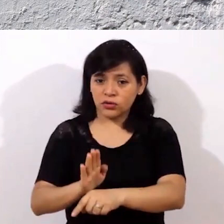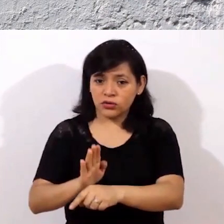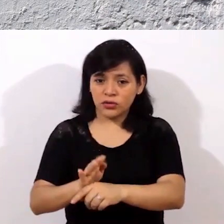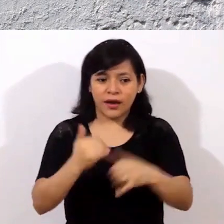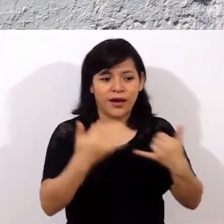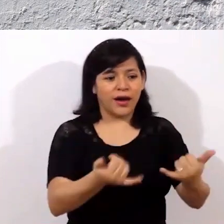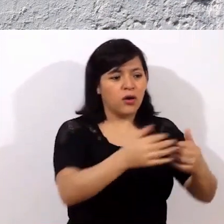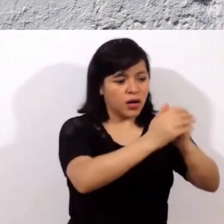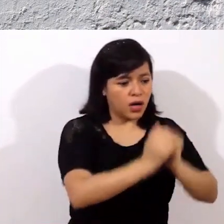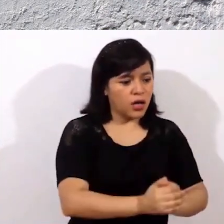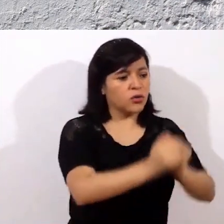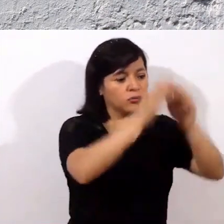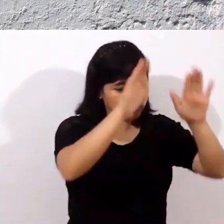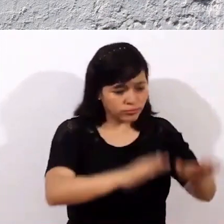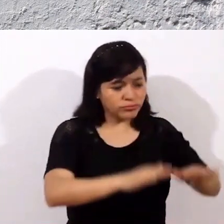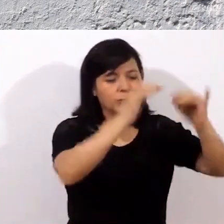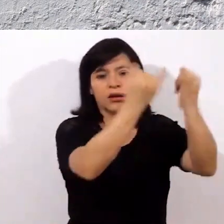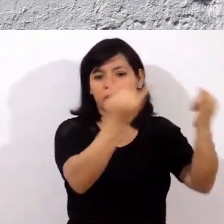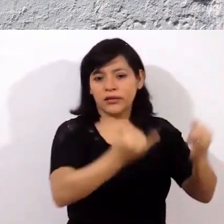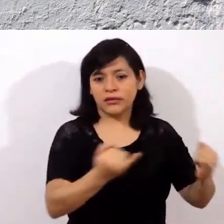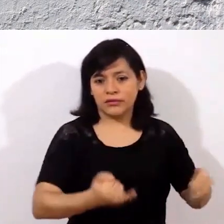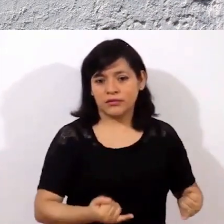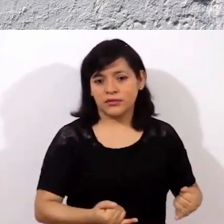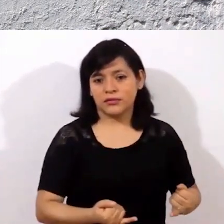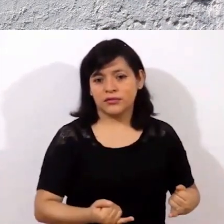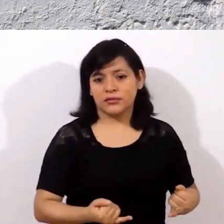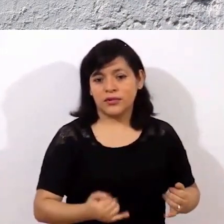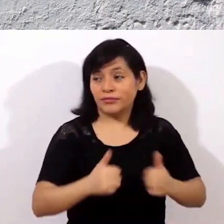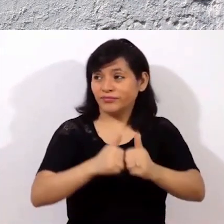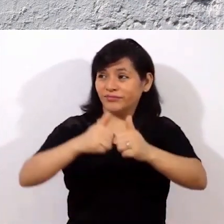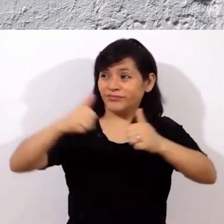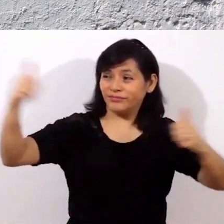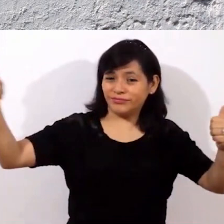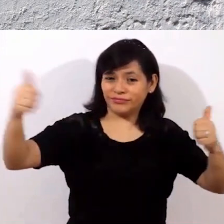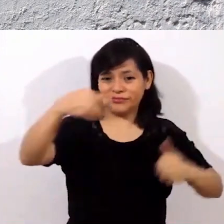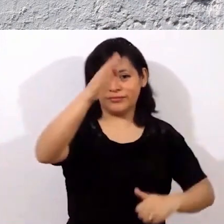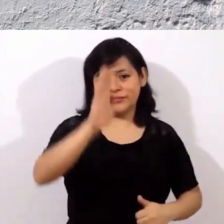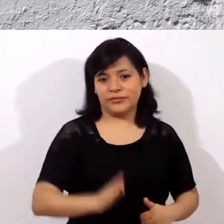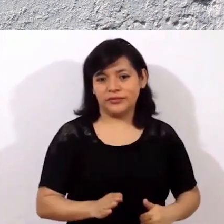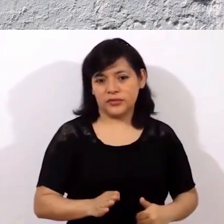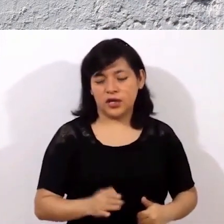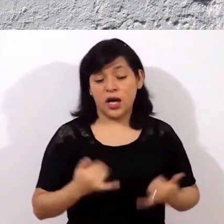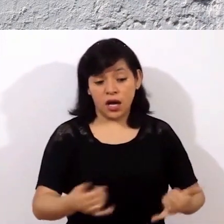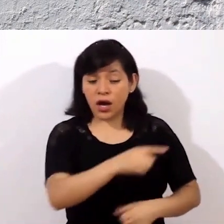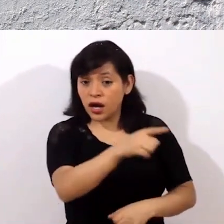a Dios completamente. Bueno, entonces estos sacerdotes obviamente estaban